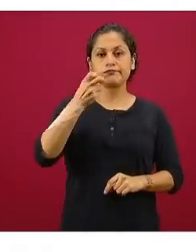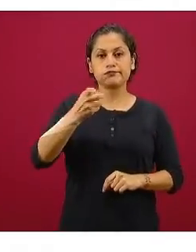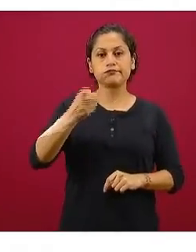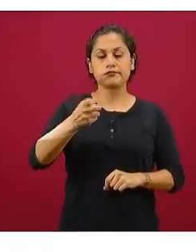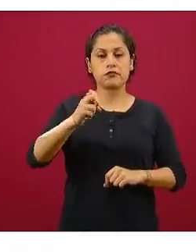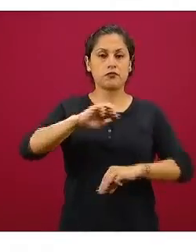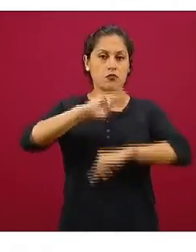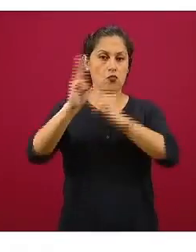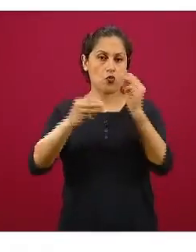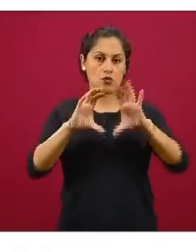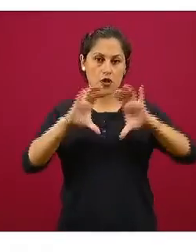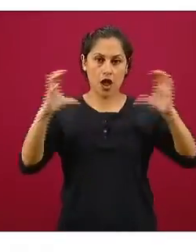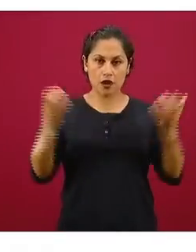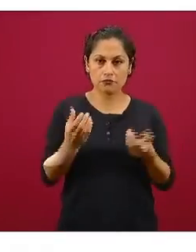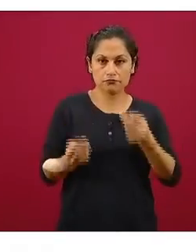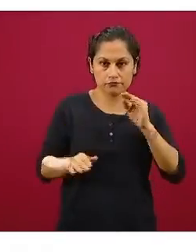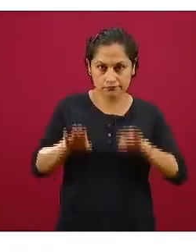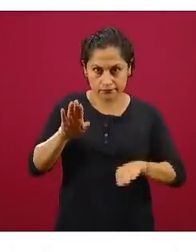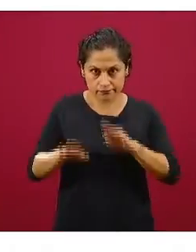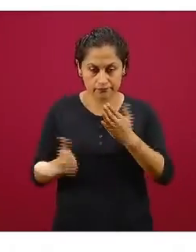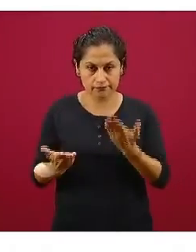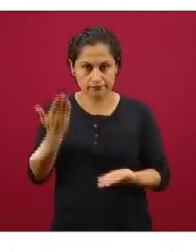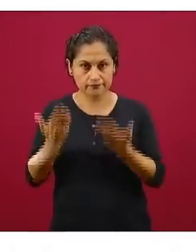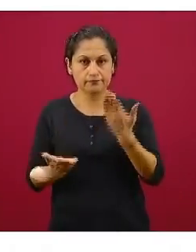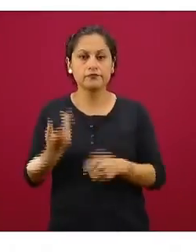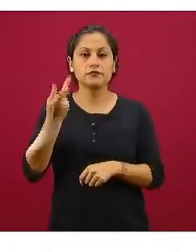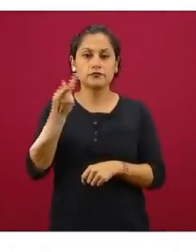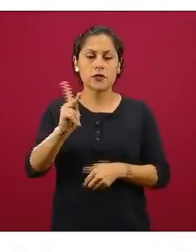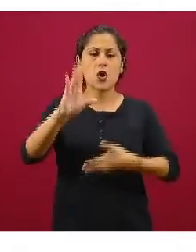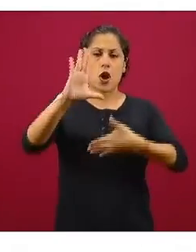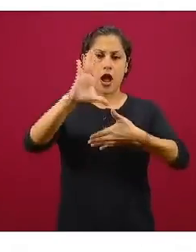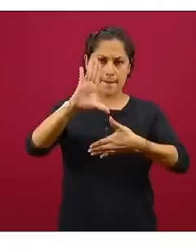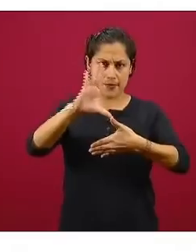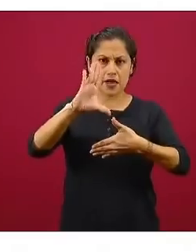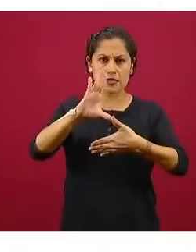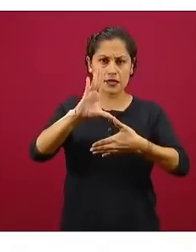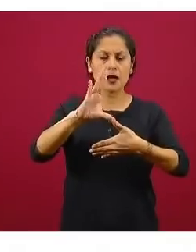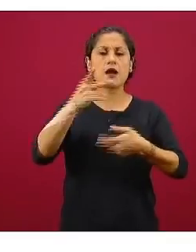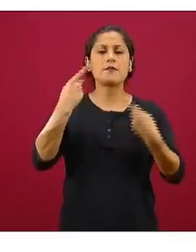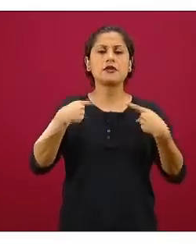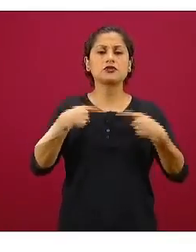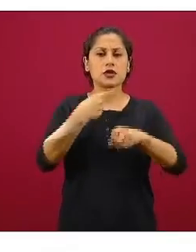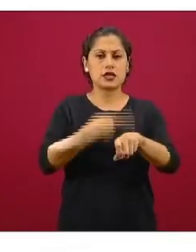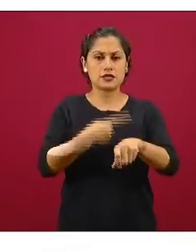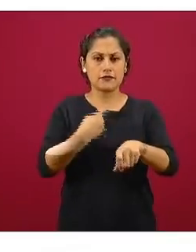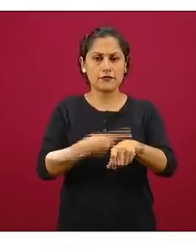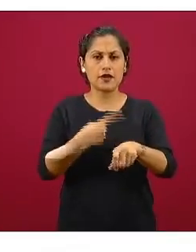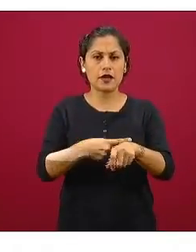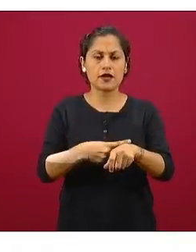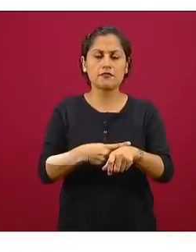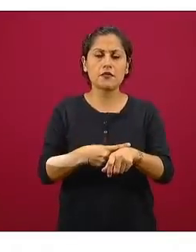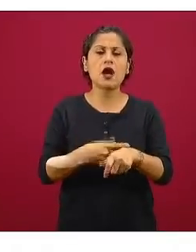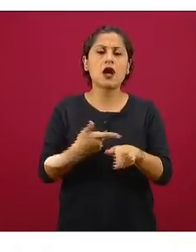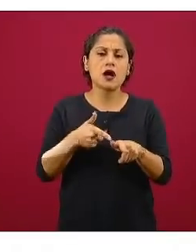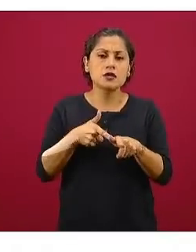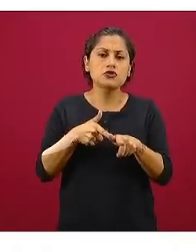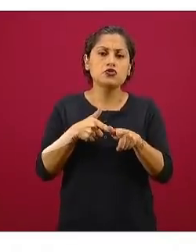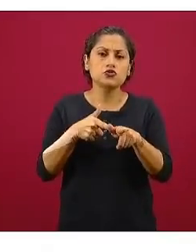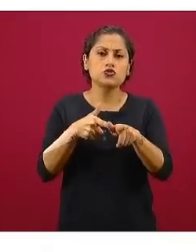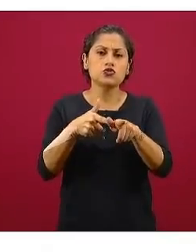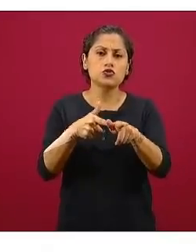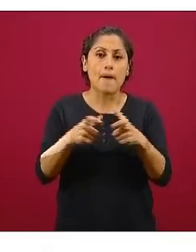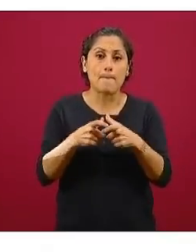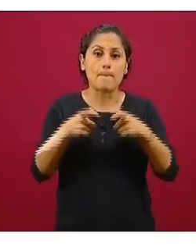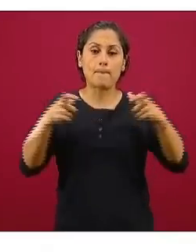mundial, aunque su proporción y su número de casos se ha mantenido estable, es decir, se ha mantenido casi similar en la